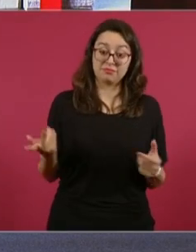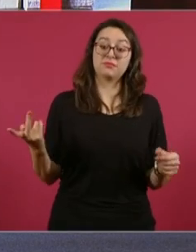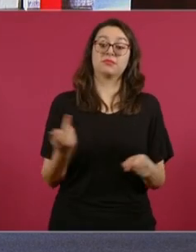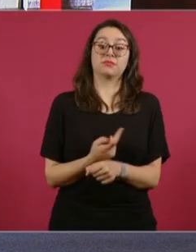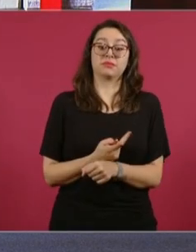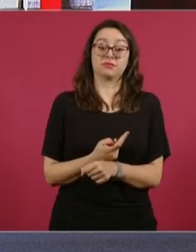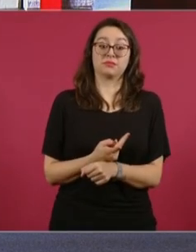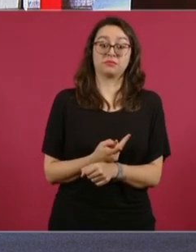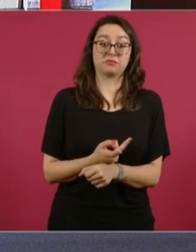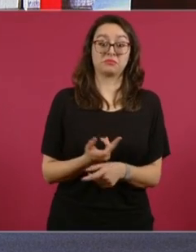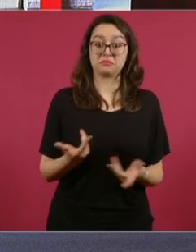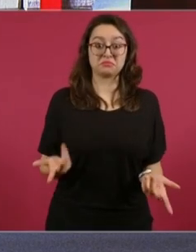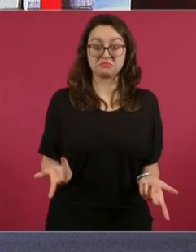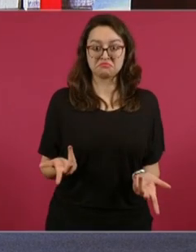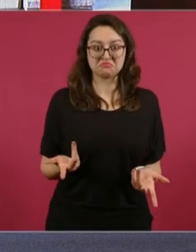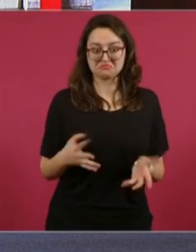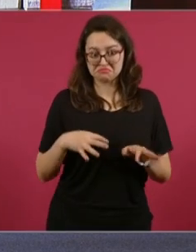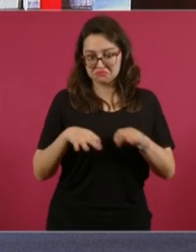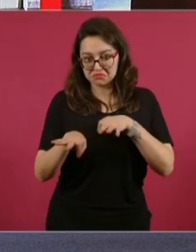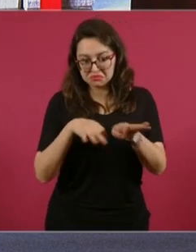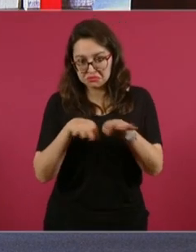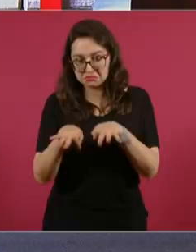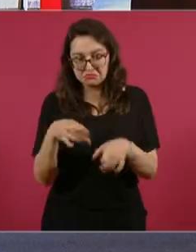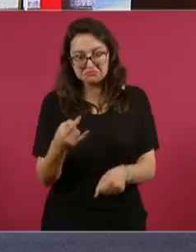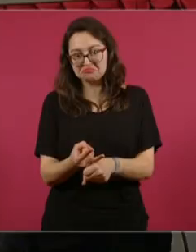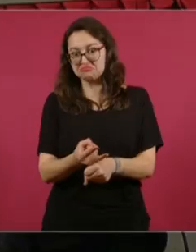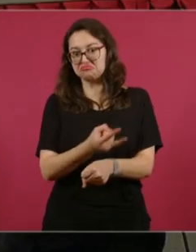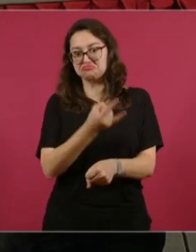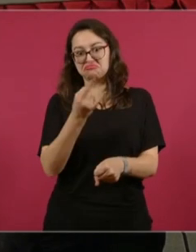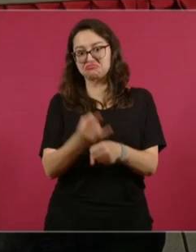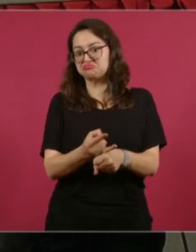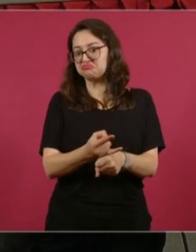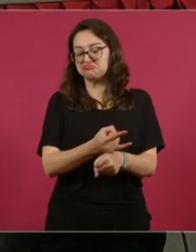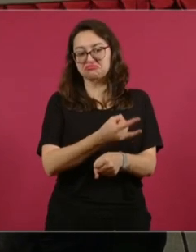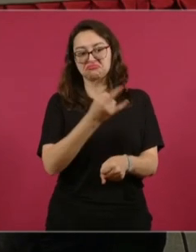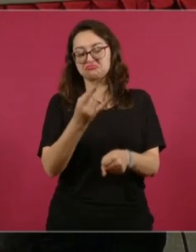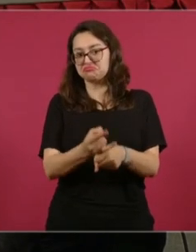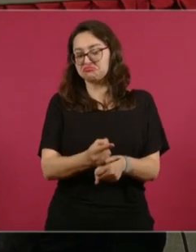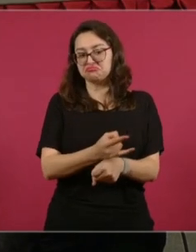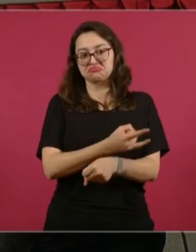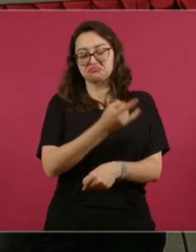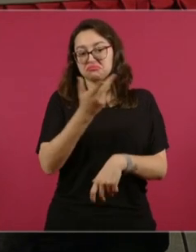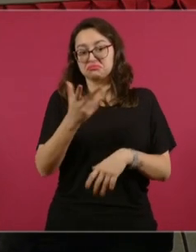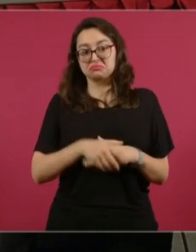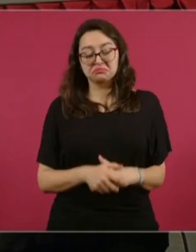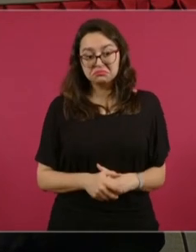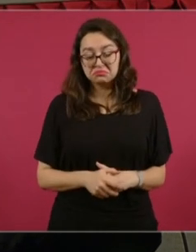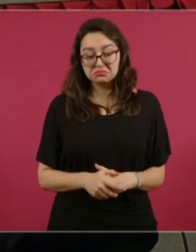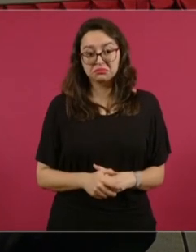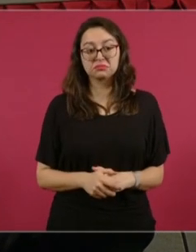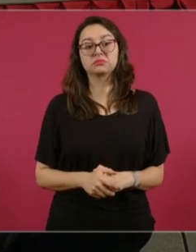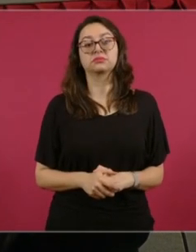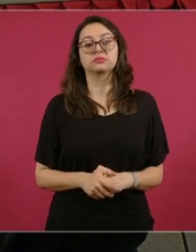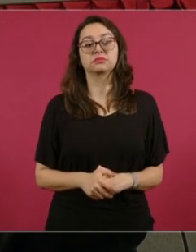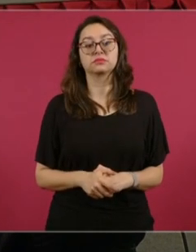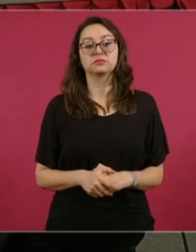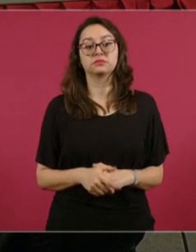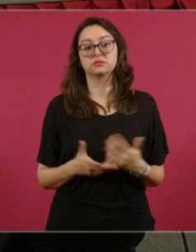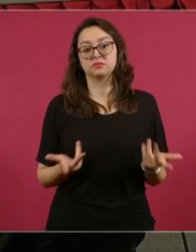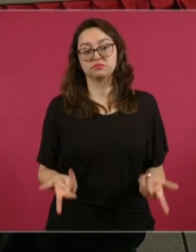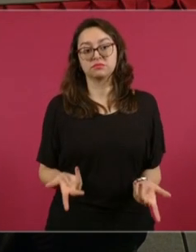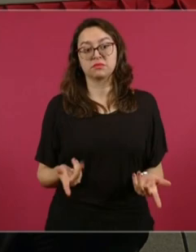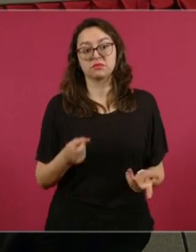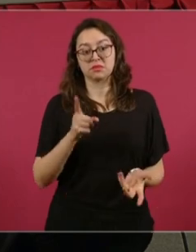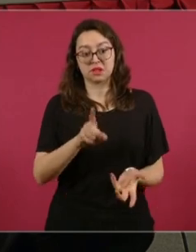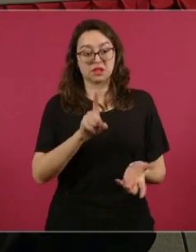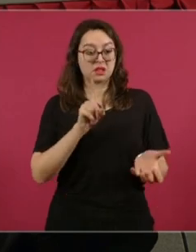ha resuelto casos relevantes. De lo que más se conoce pues son las